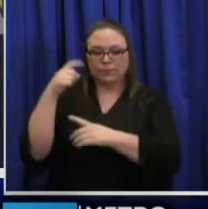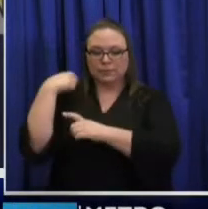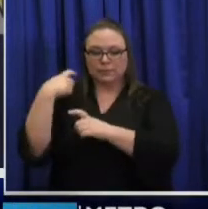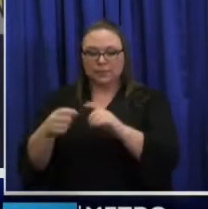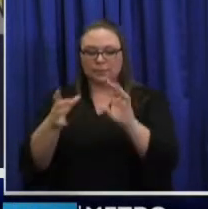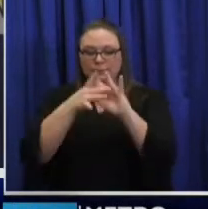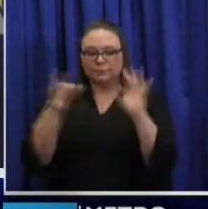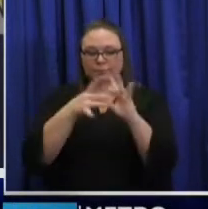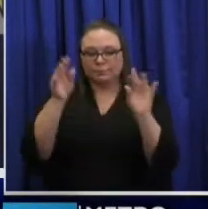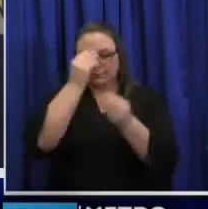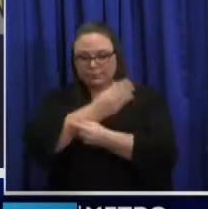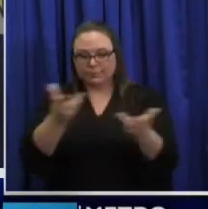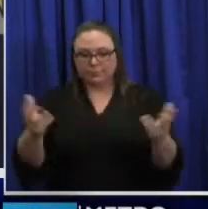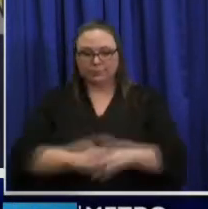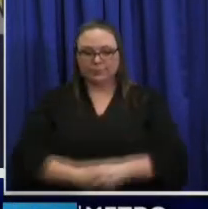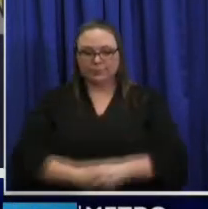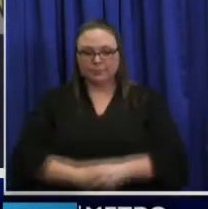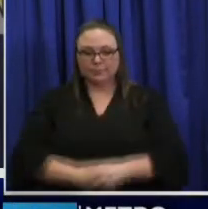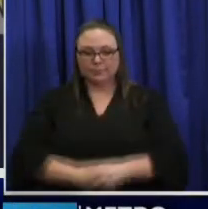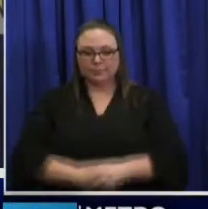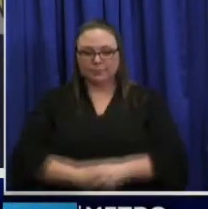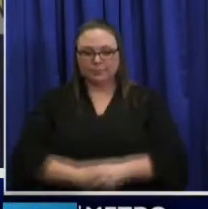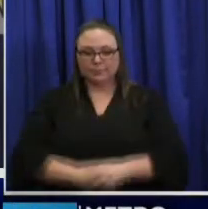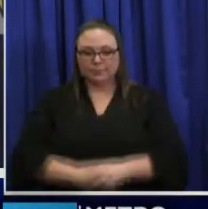una conferencia de prensa semanal en